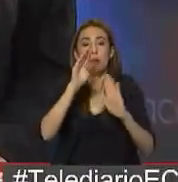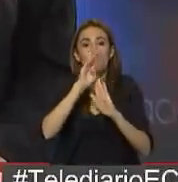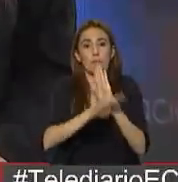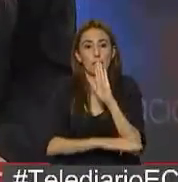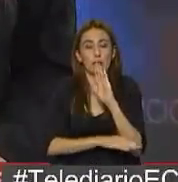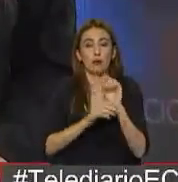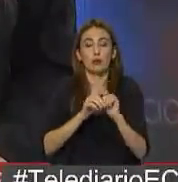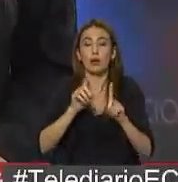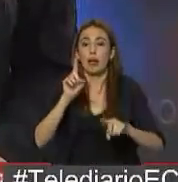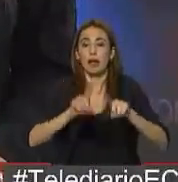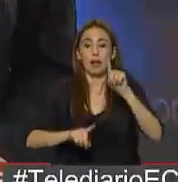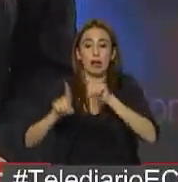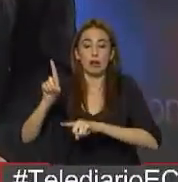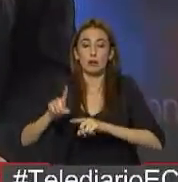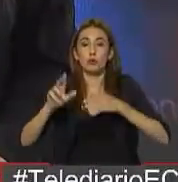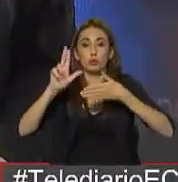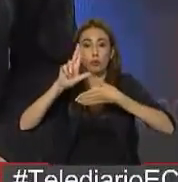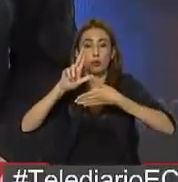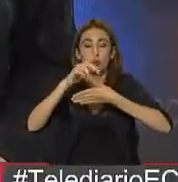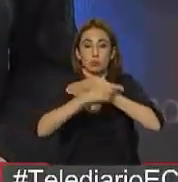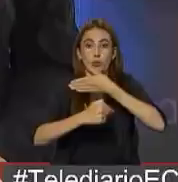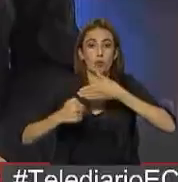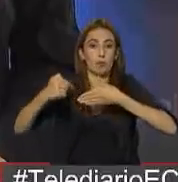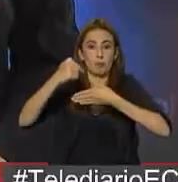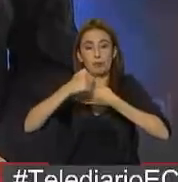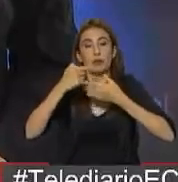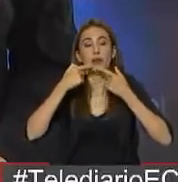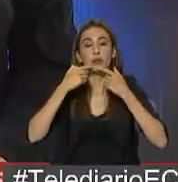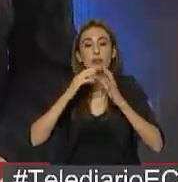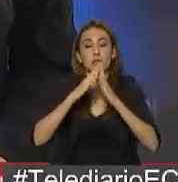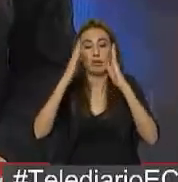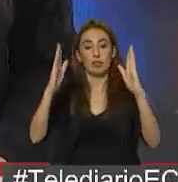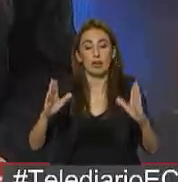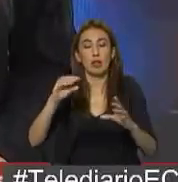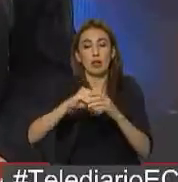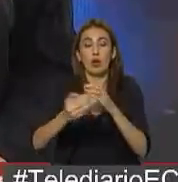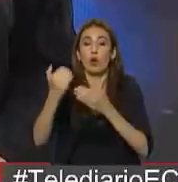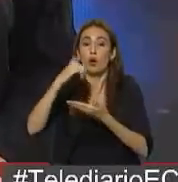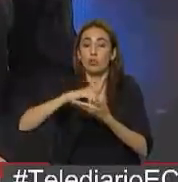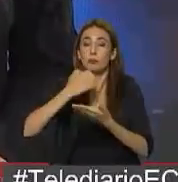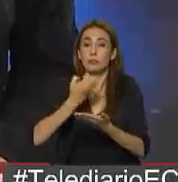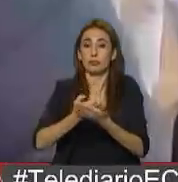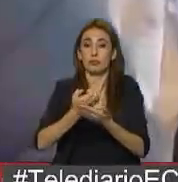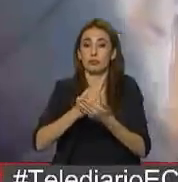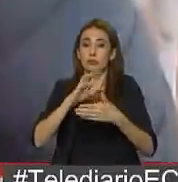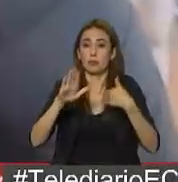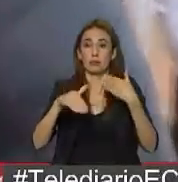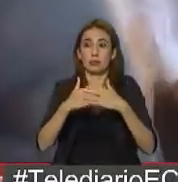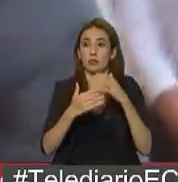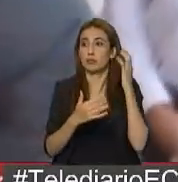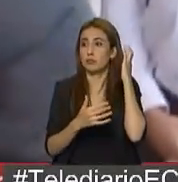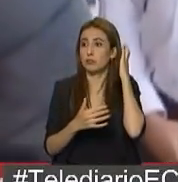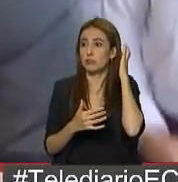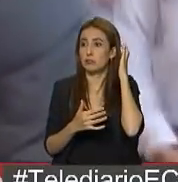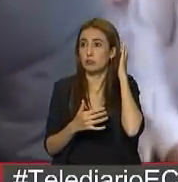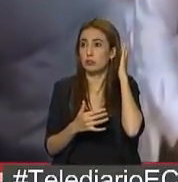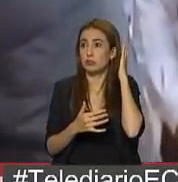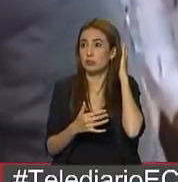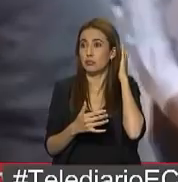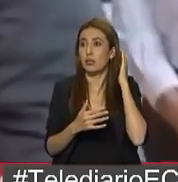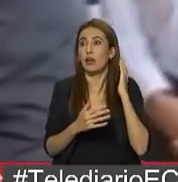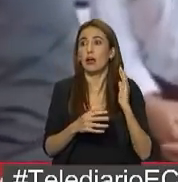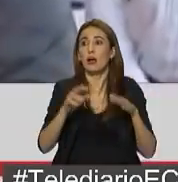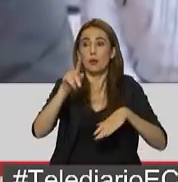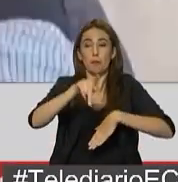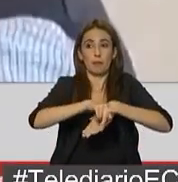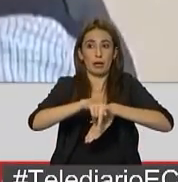obstante, todas las naciones latinoamericanas aplican medidas de desconfinamiento para reactivar la economía. Desde hace un mes en Paraguay no